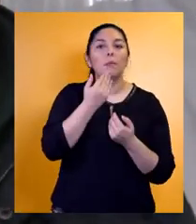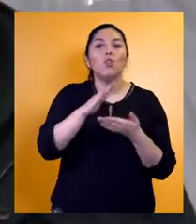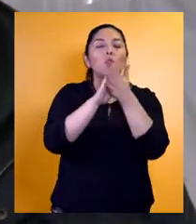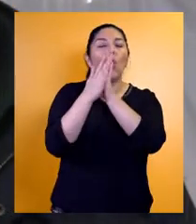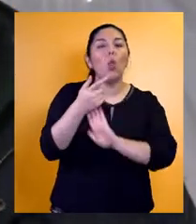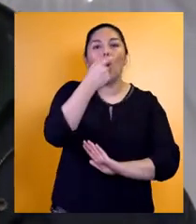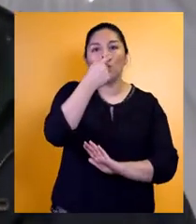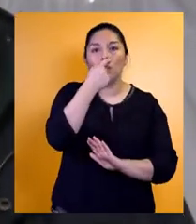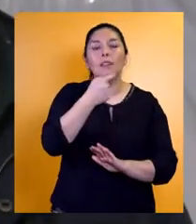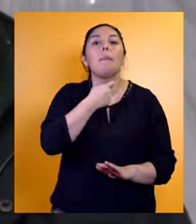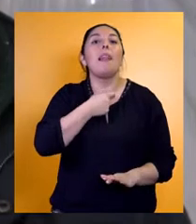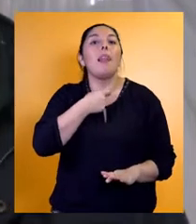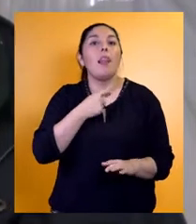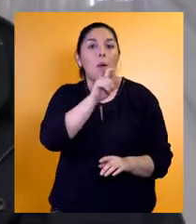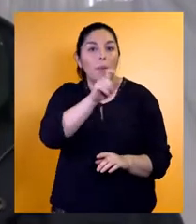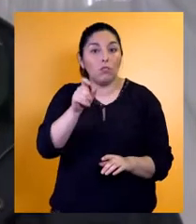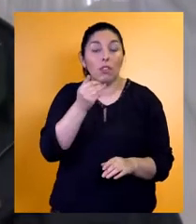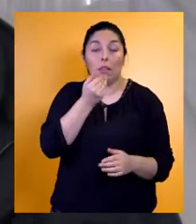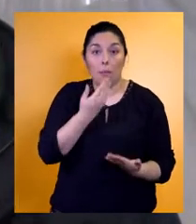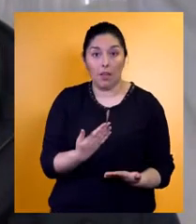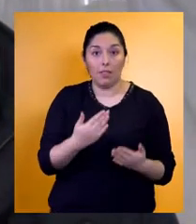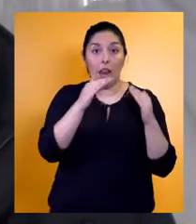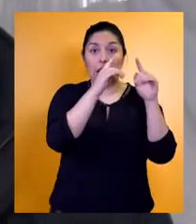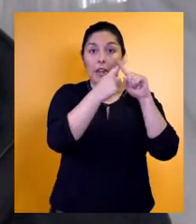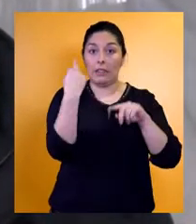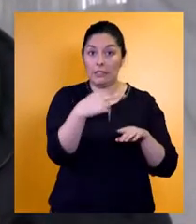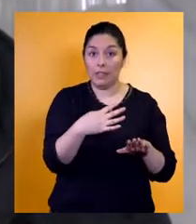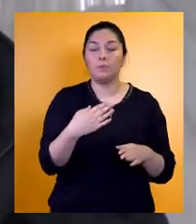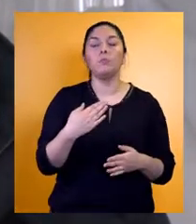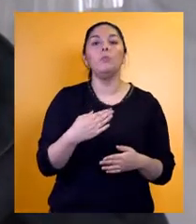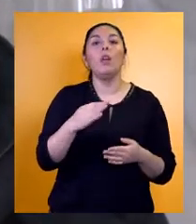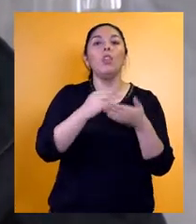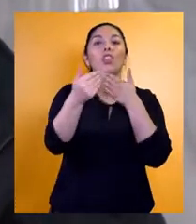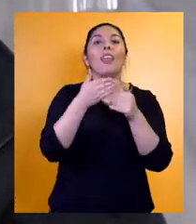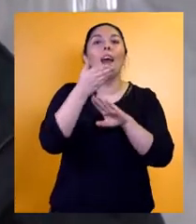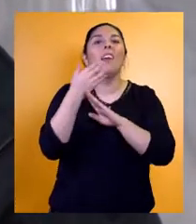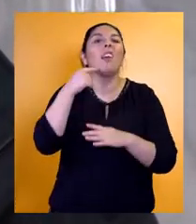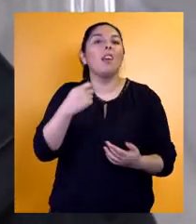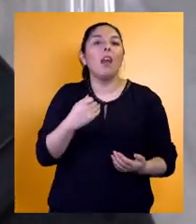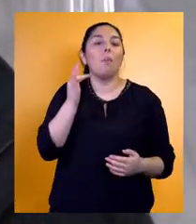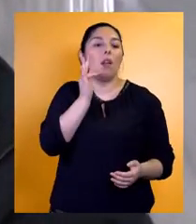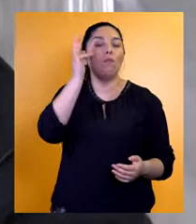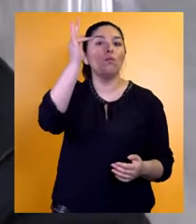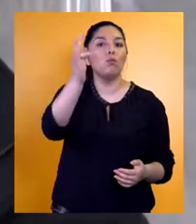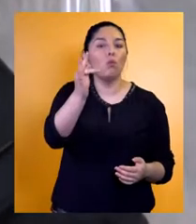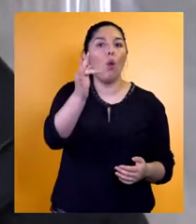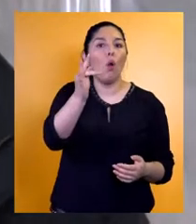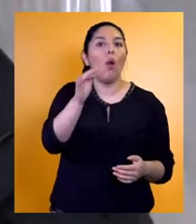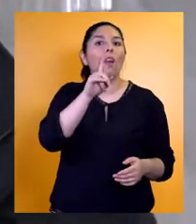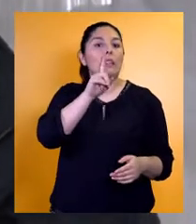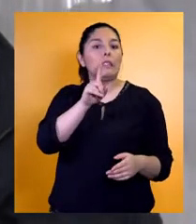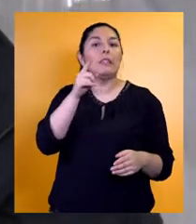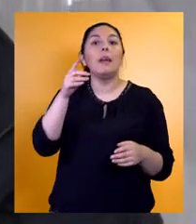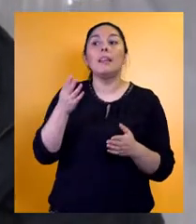los laicos, es que también haya un mensaje en relación al futuro obispo que podríamos tener en la diócesis